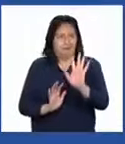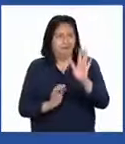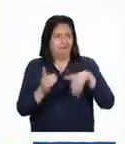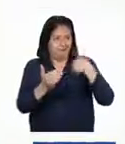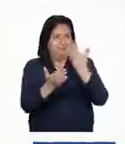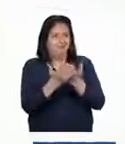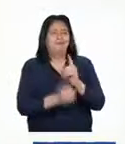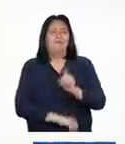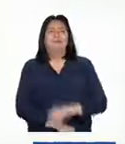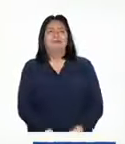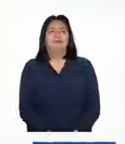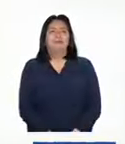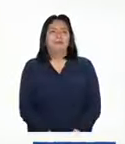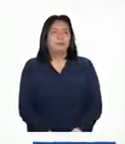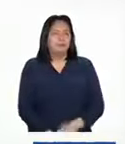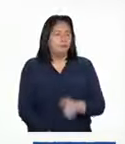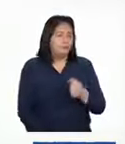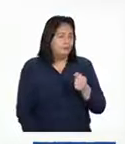vemos.